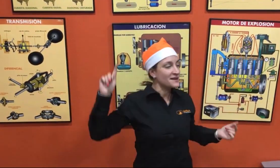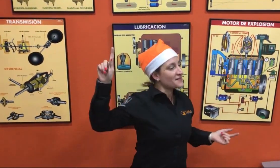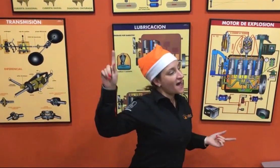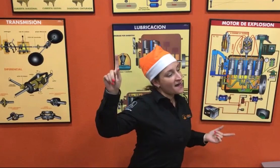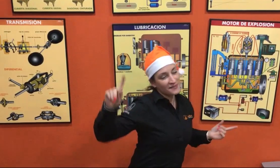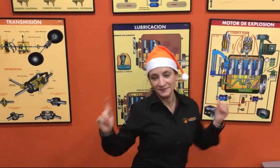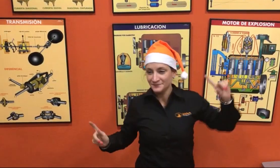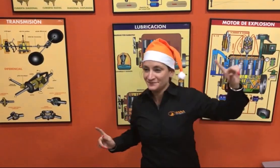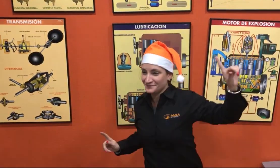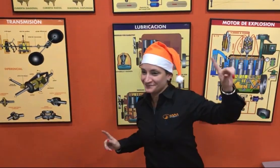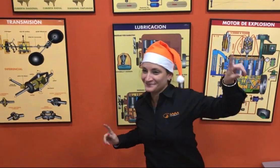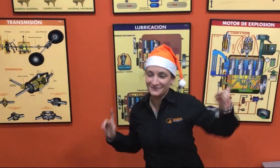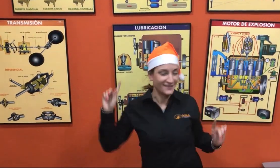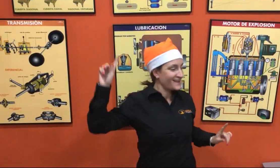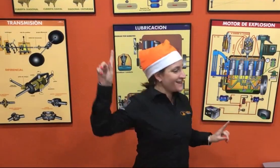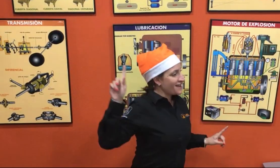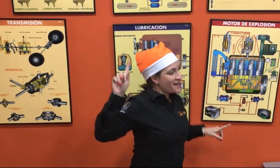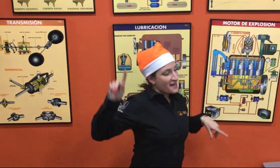¡Feliz Navidad!